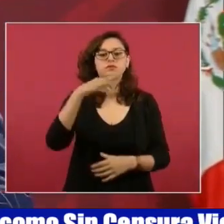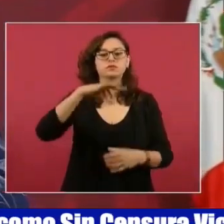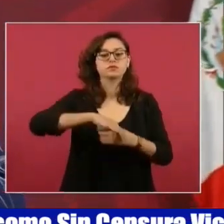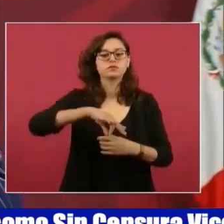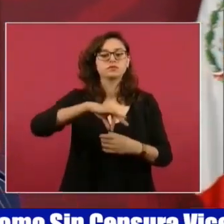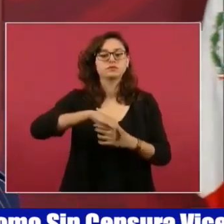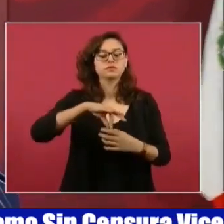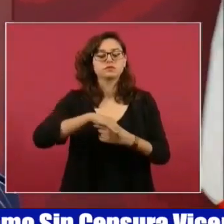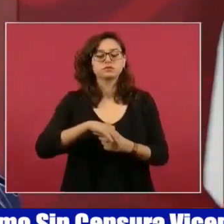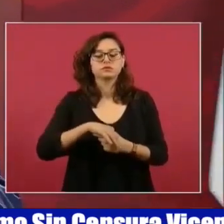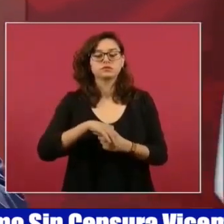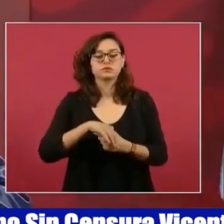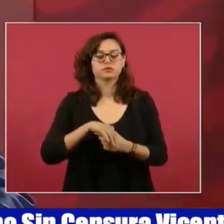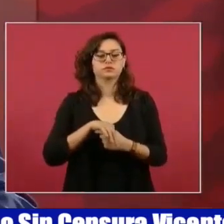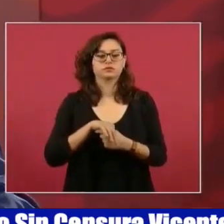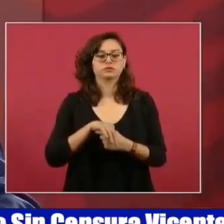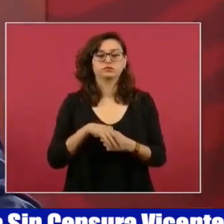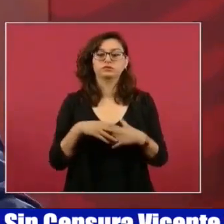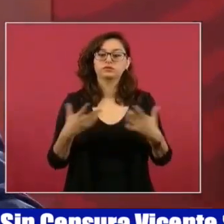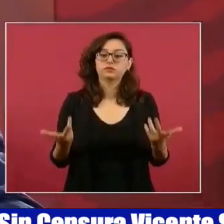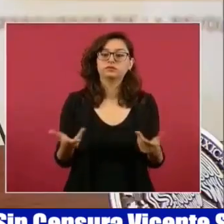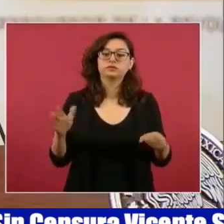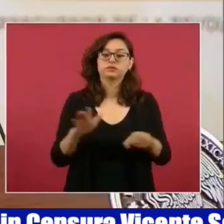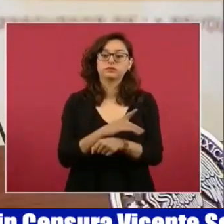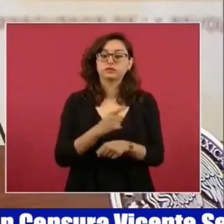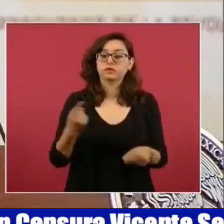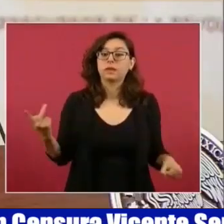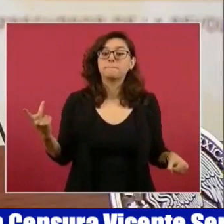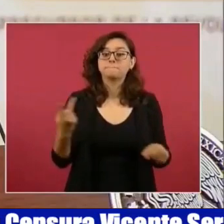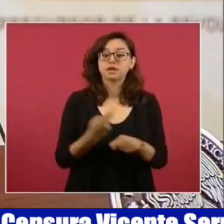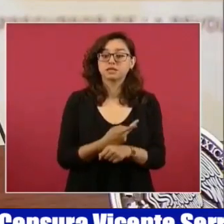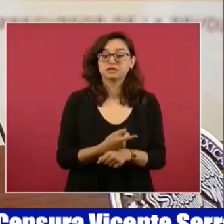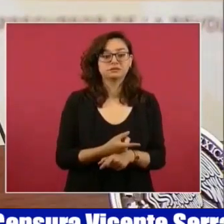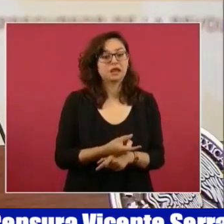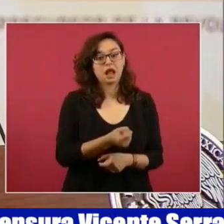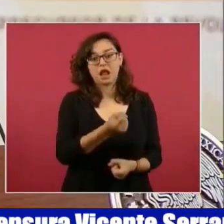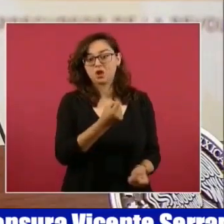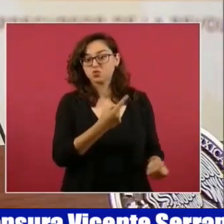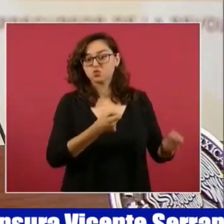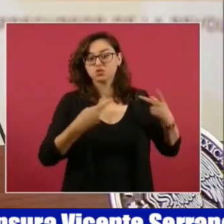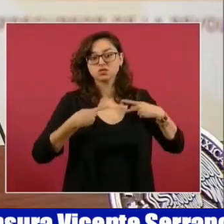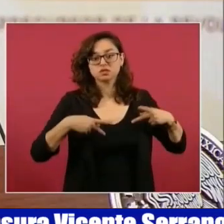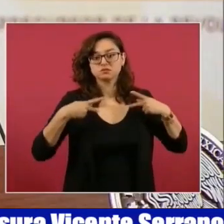porque los que no quieren la democracia